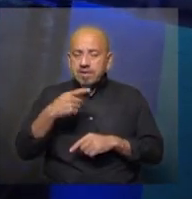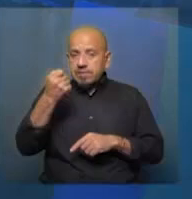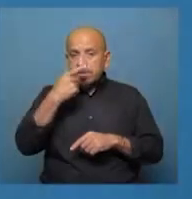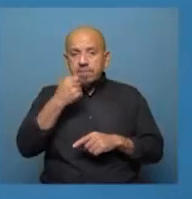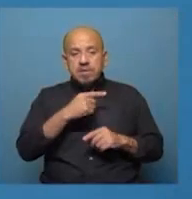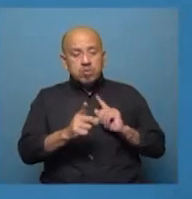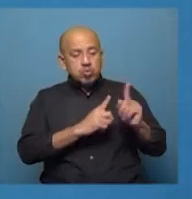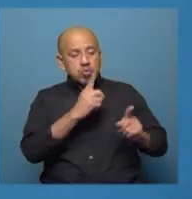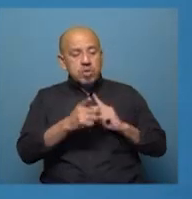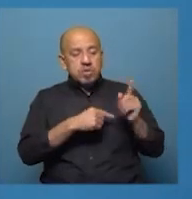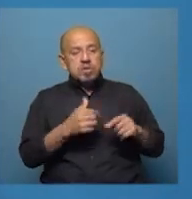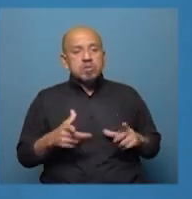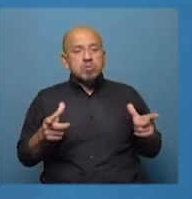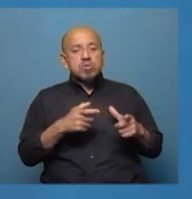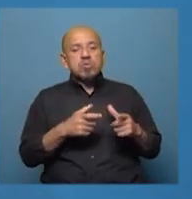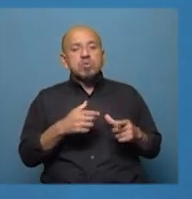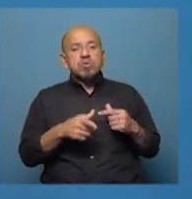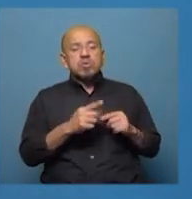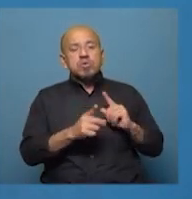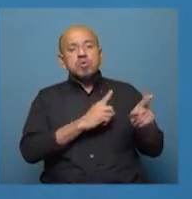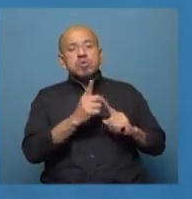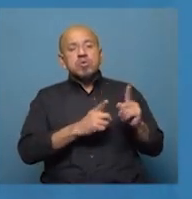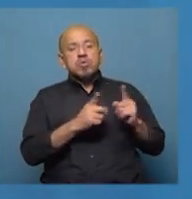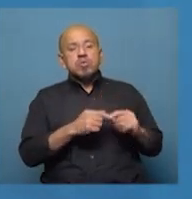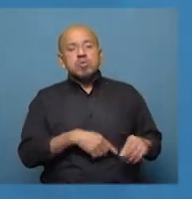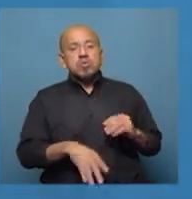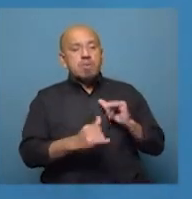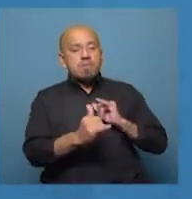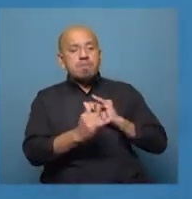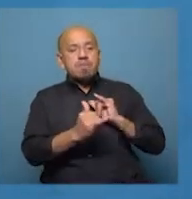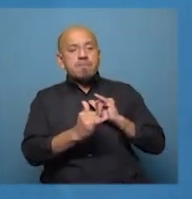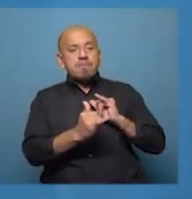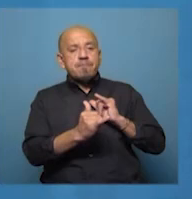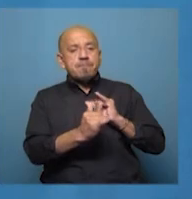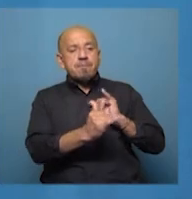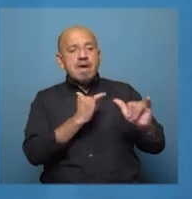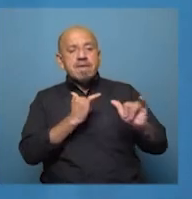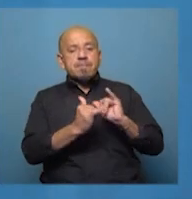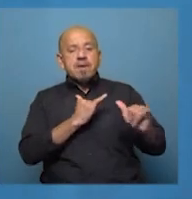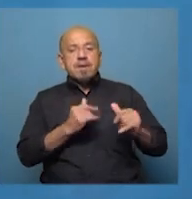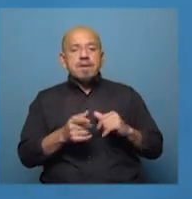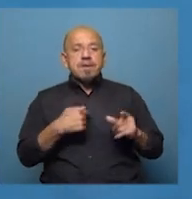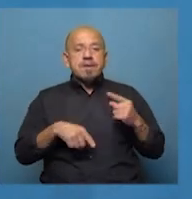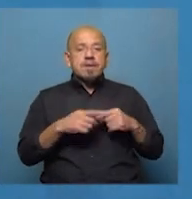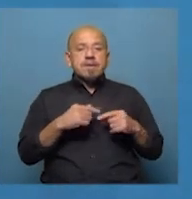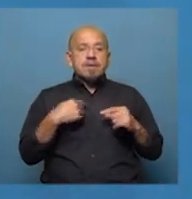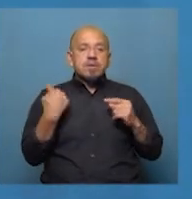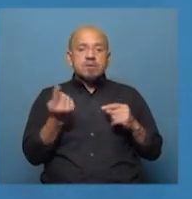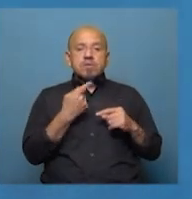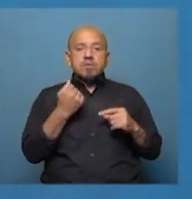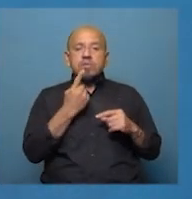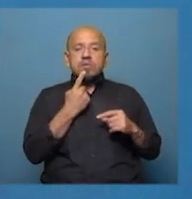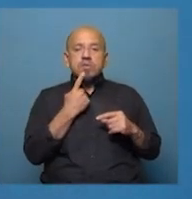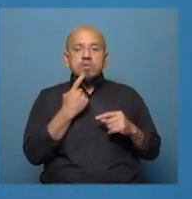que te lo dicen reuniones que hemos tenido con usuarios correos electrónicos pero no a mí Al conjunto de los legisladores nos llegan a